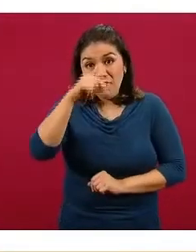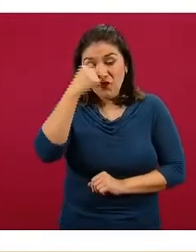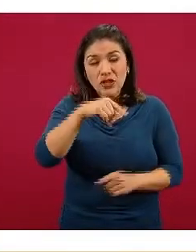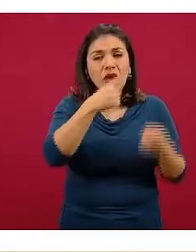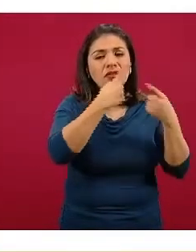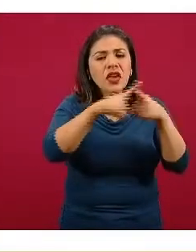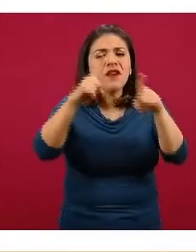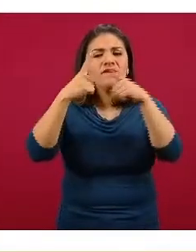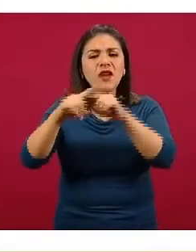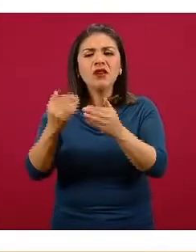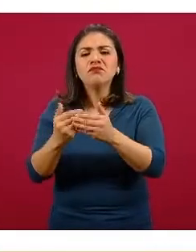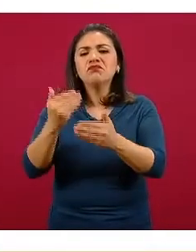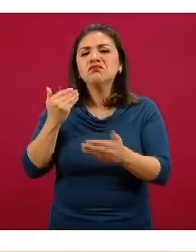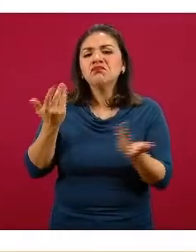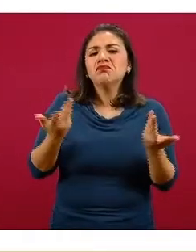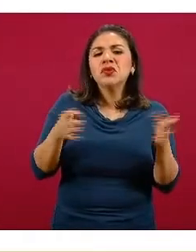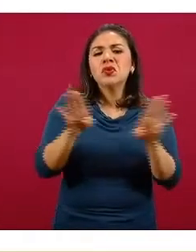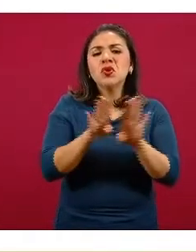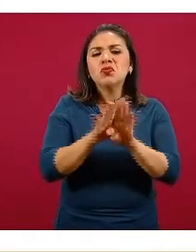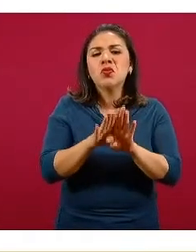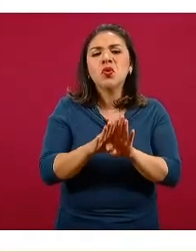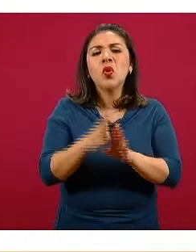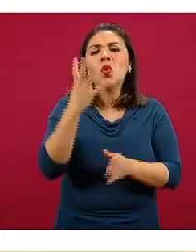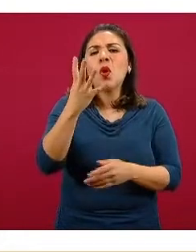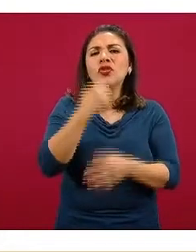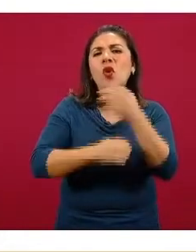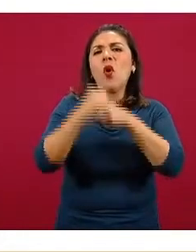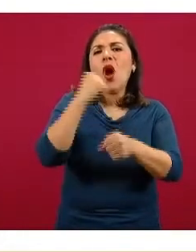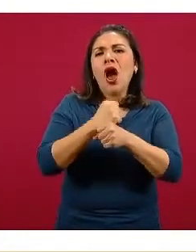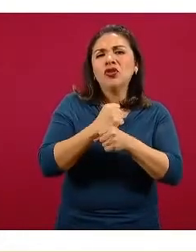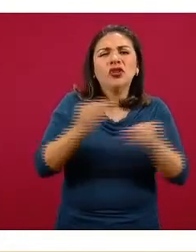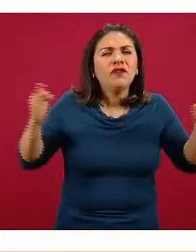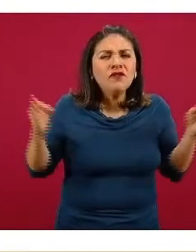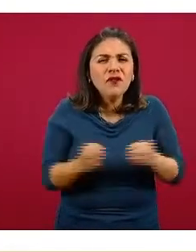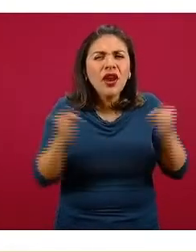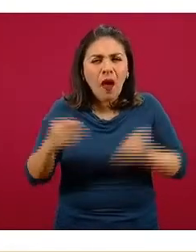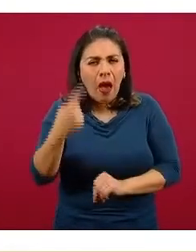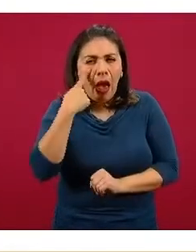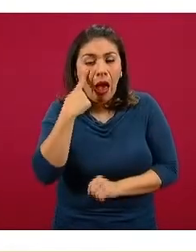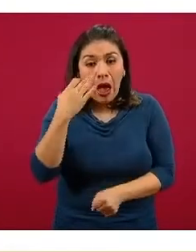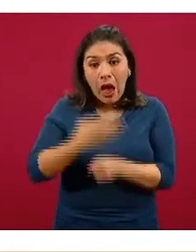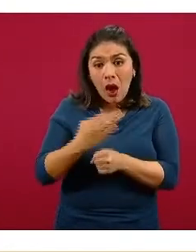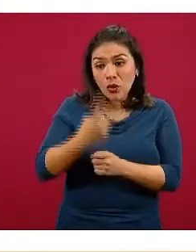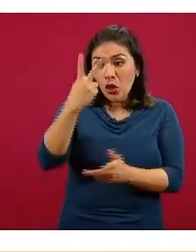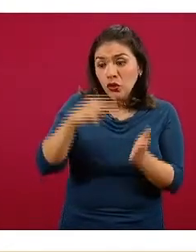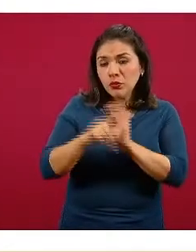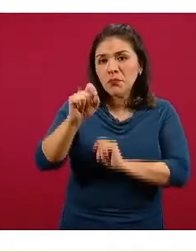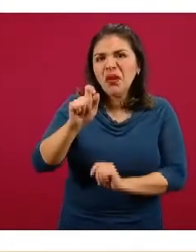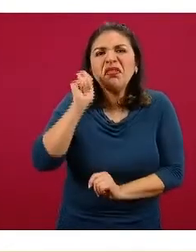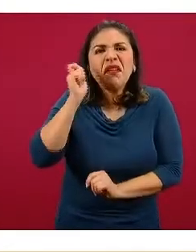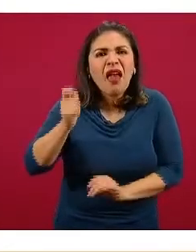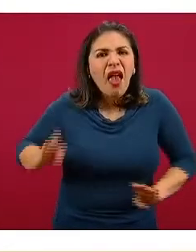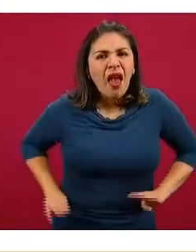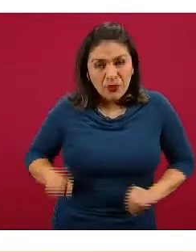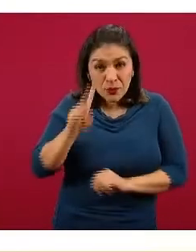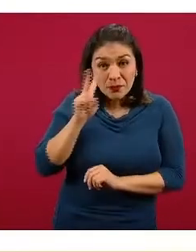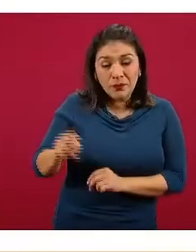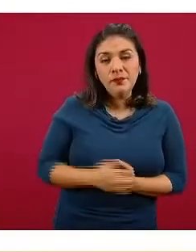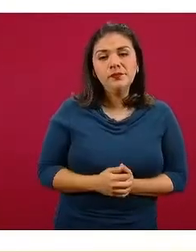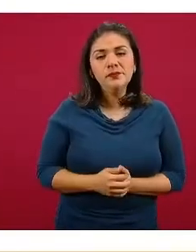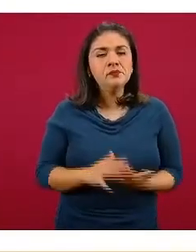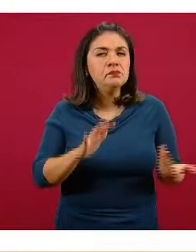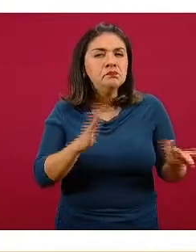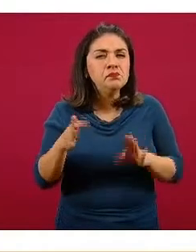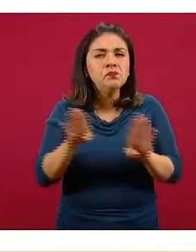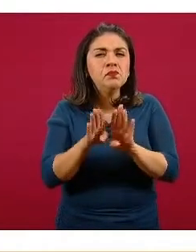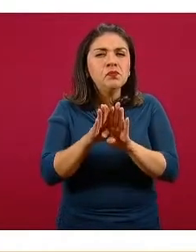diferentes, o al menos las últimas 4 temporadas invernales, cómo vamos en la temporada actual. Como ustedes pueden ver, si hacemos